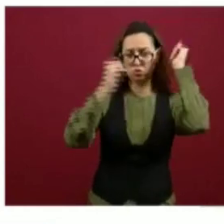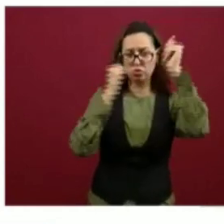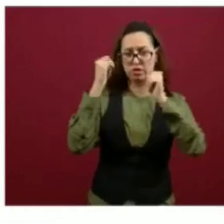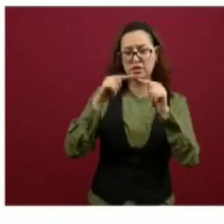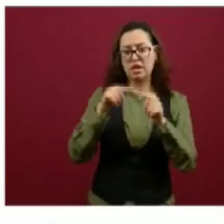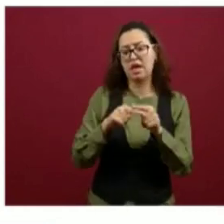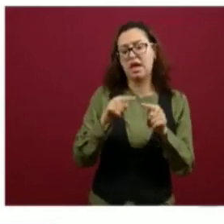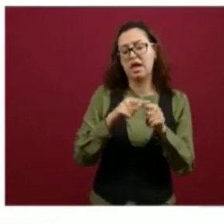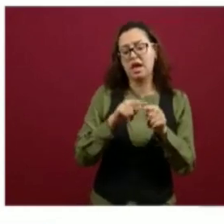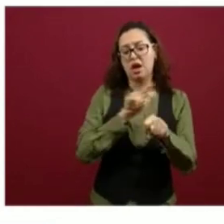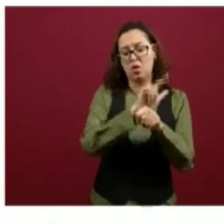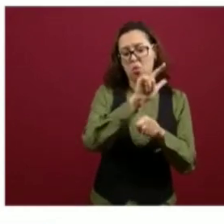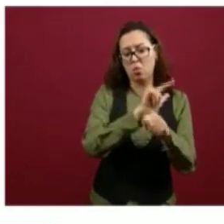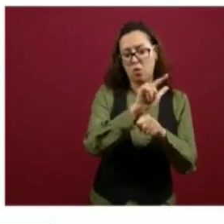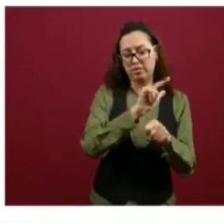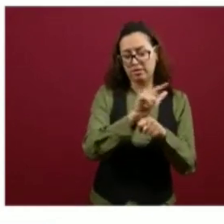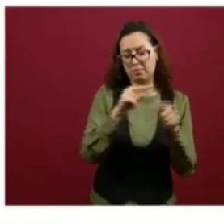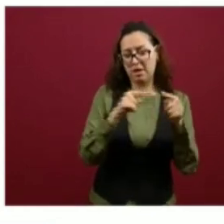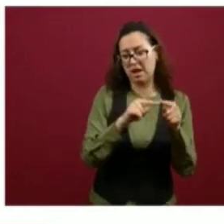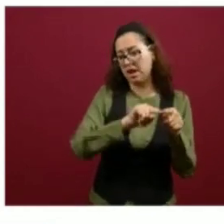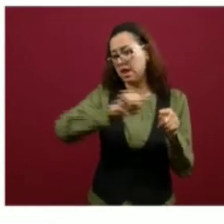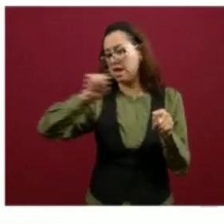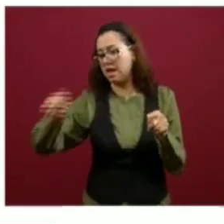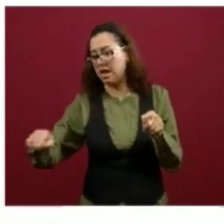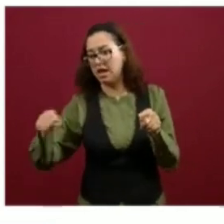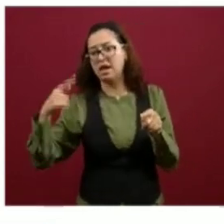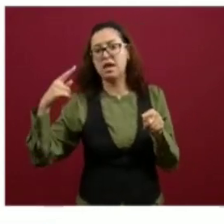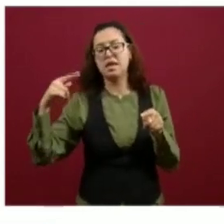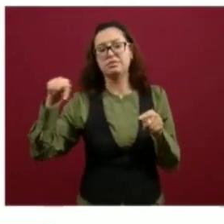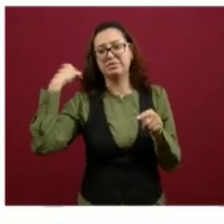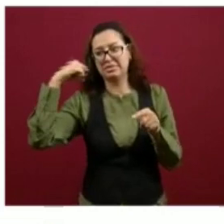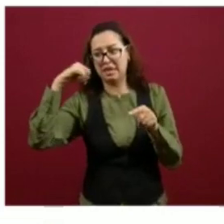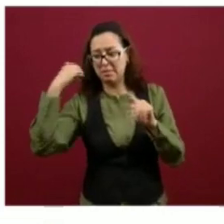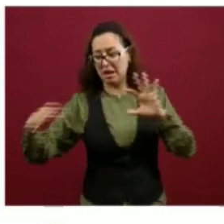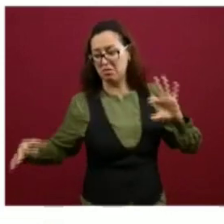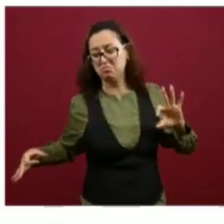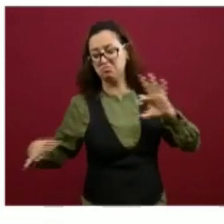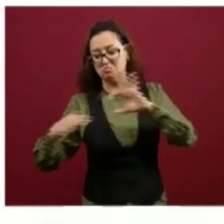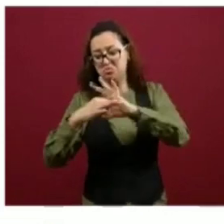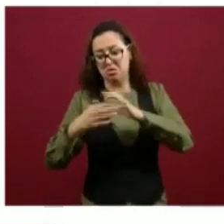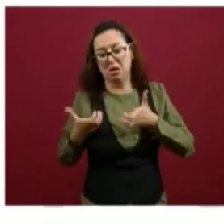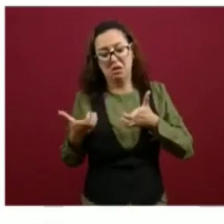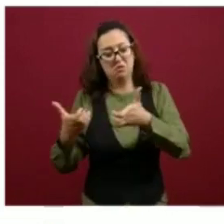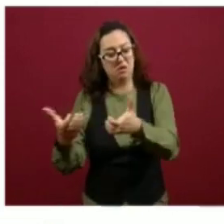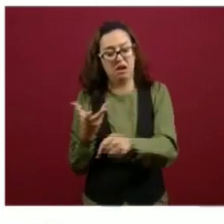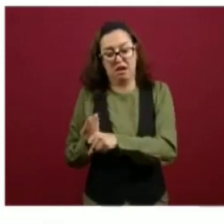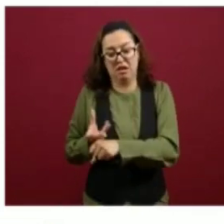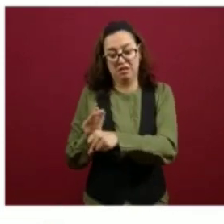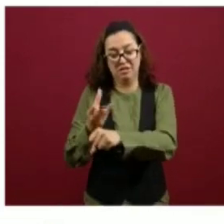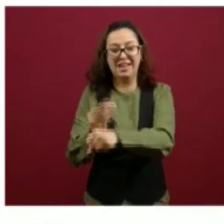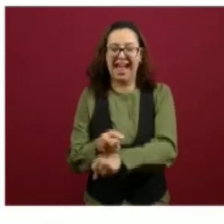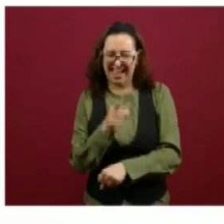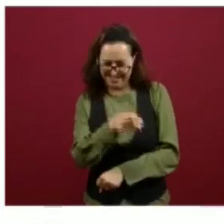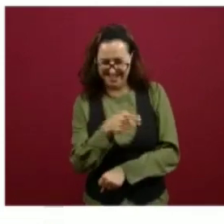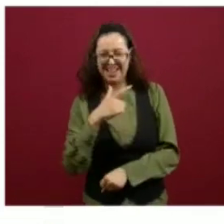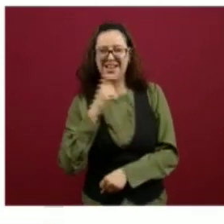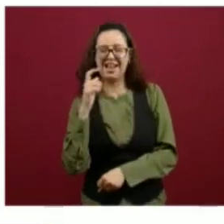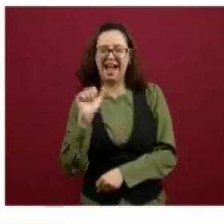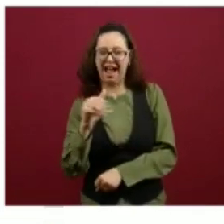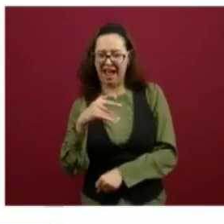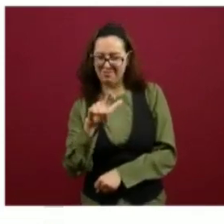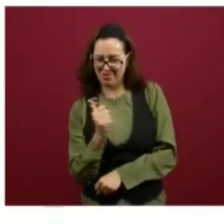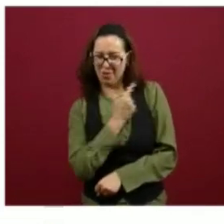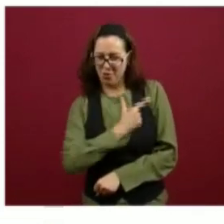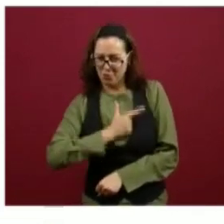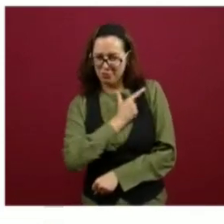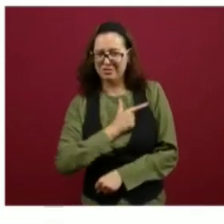de Guatemala, El Naranjo y Las Flores con Tenosique, Tabasco. Eso es lo que falta. Yo sé que le va a gustar, pero no es por eso,